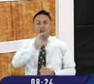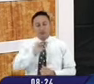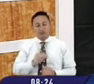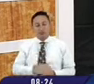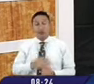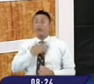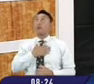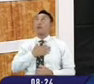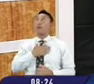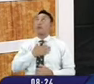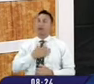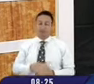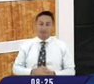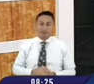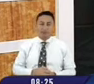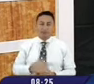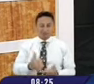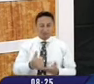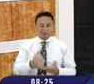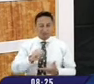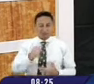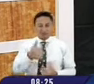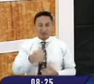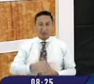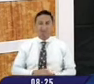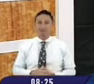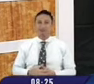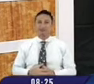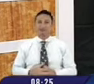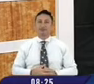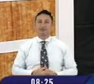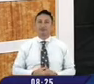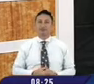aguasal. Va a ver cómo está, va a estar mejor esa voz, Don Topo. Adelante.